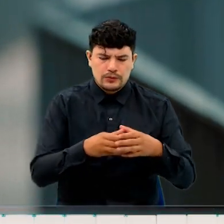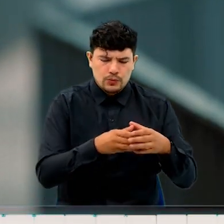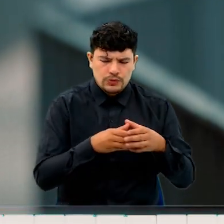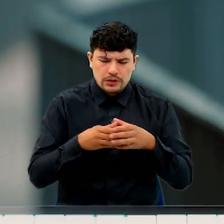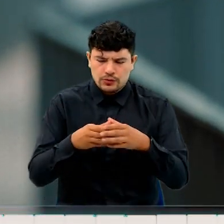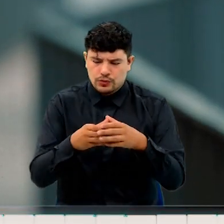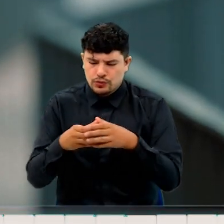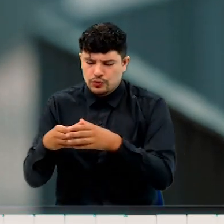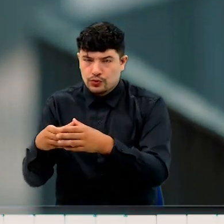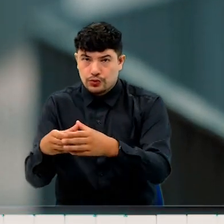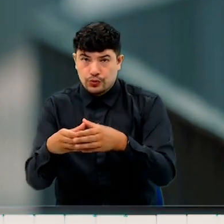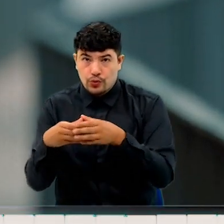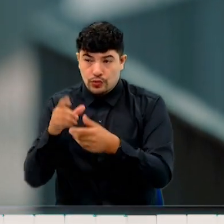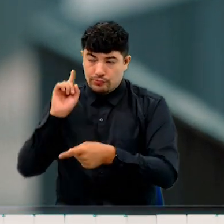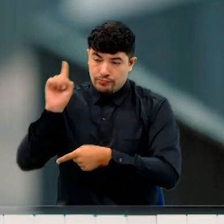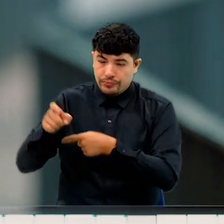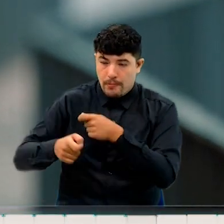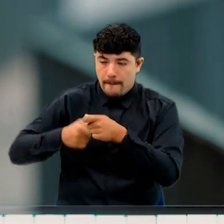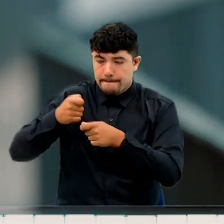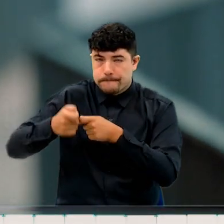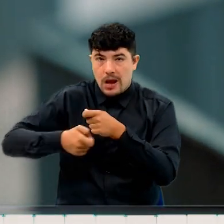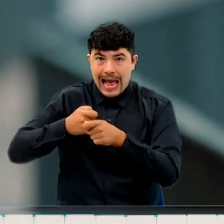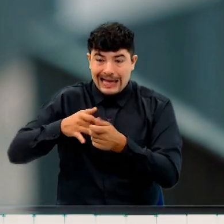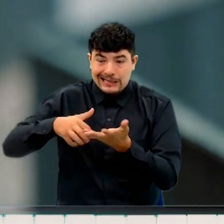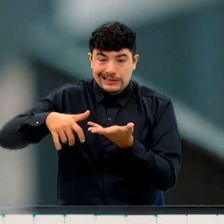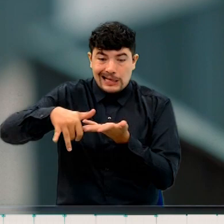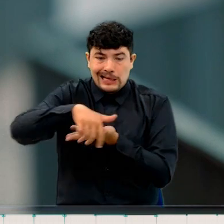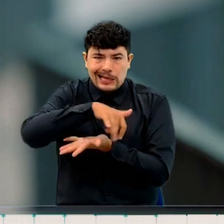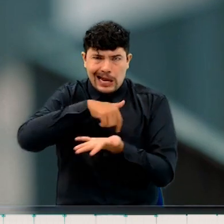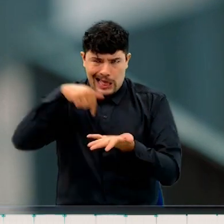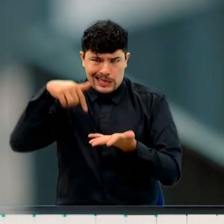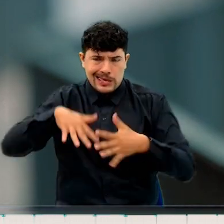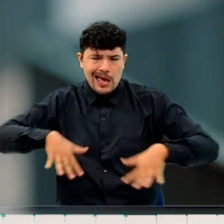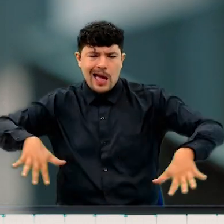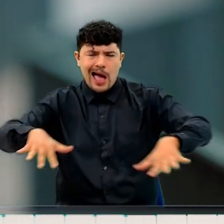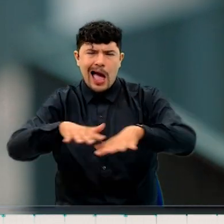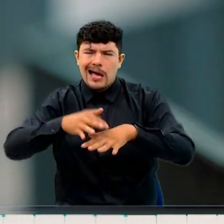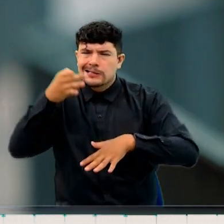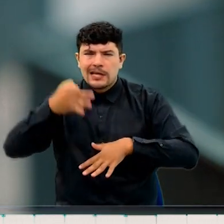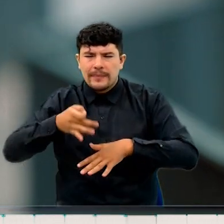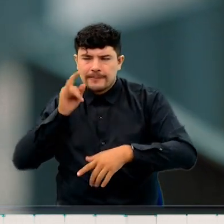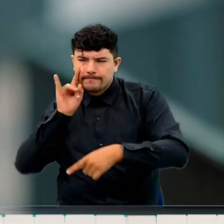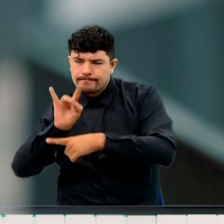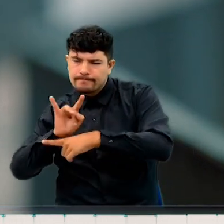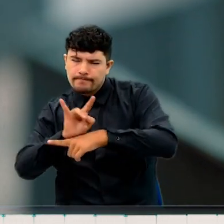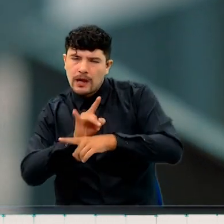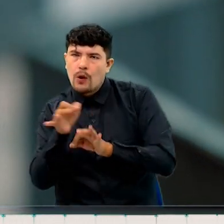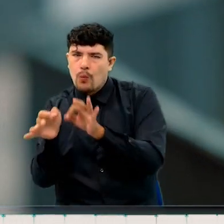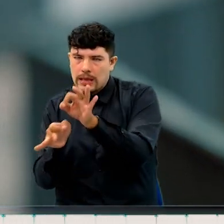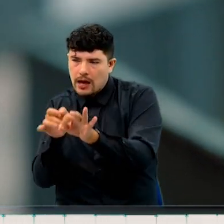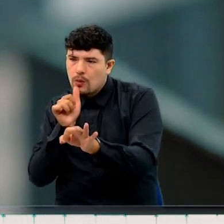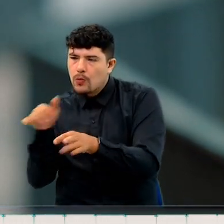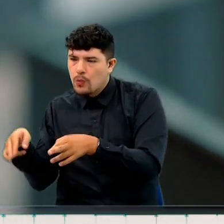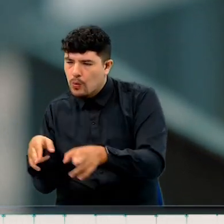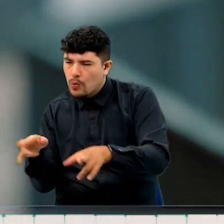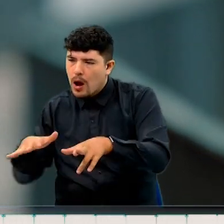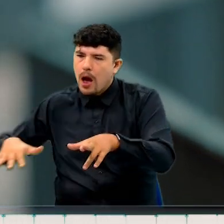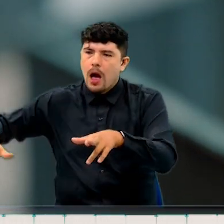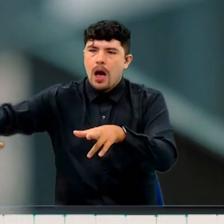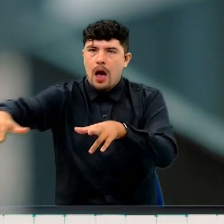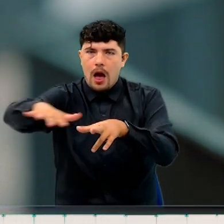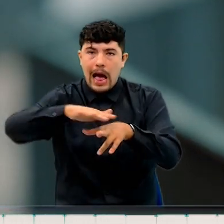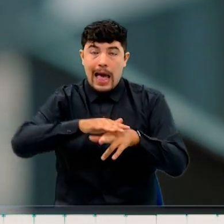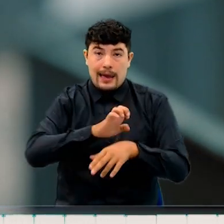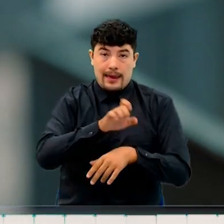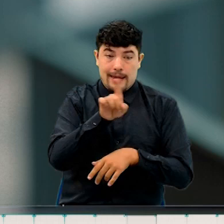Las asociaciones pesqueras de Santander han trabajado siempre por proteger las cuencas hídricas y en ese proceso han sido acompañadas por